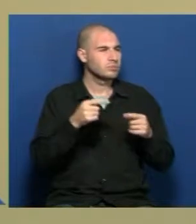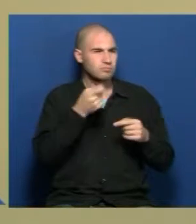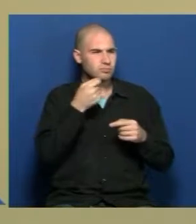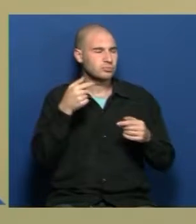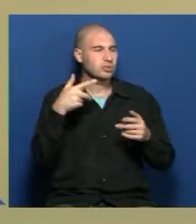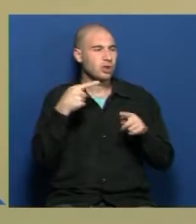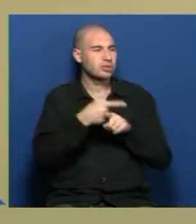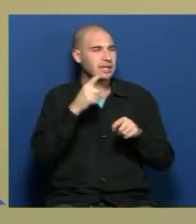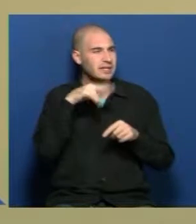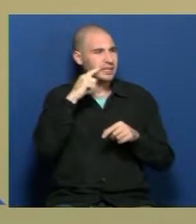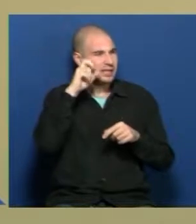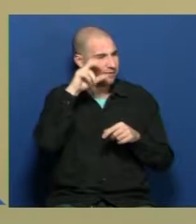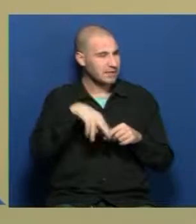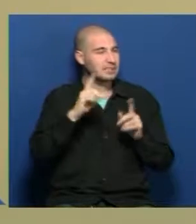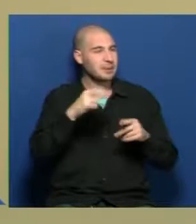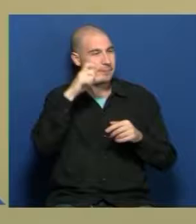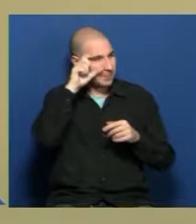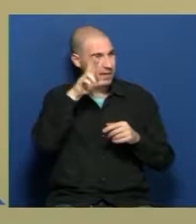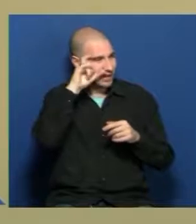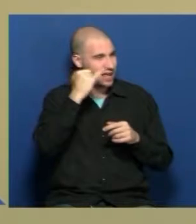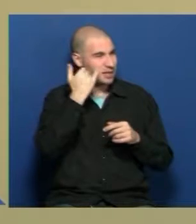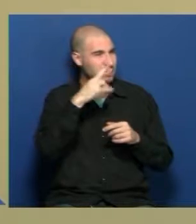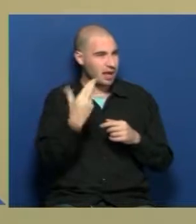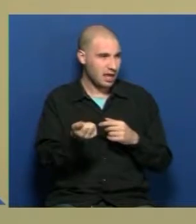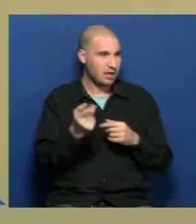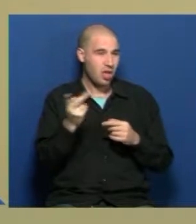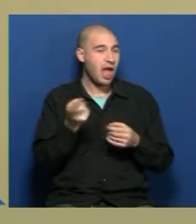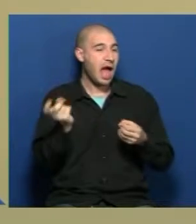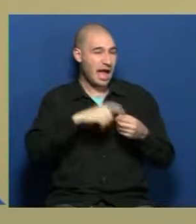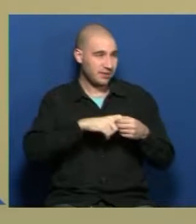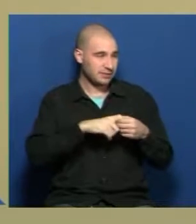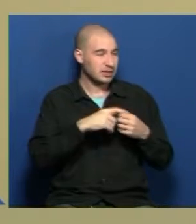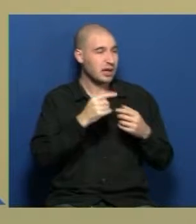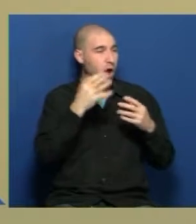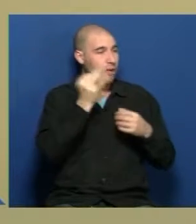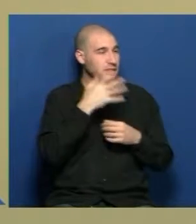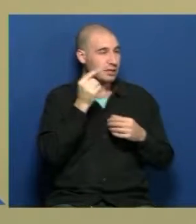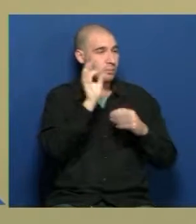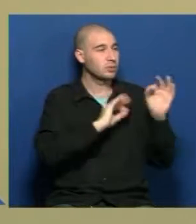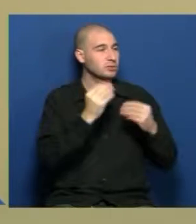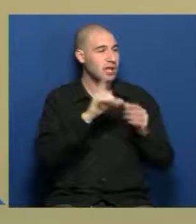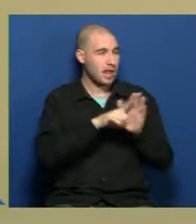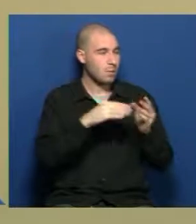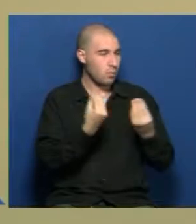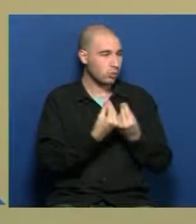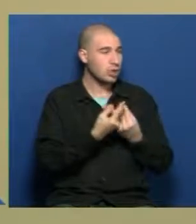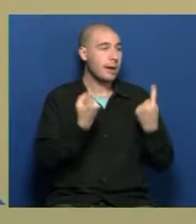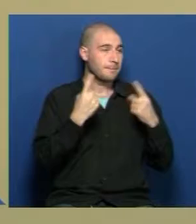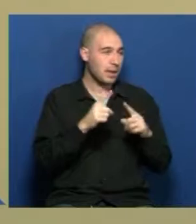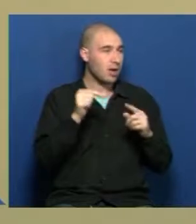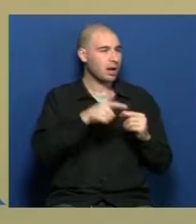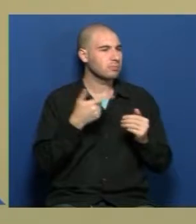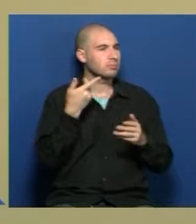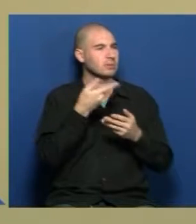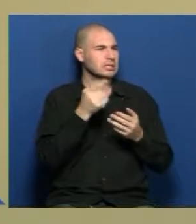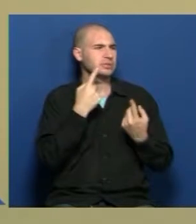ejemplo, Marcos Niven y también está Guillermo Pereira, que son aliados del oficialismo en muchos proyectos de ley, pero en este han